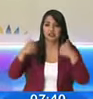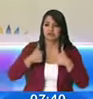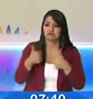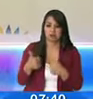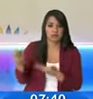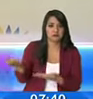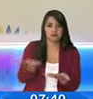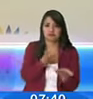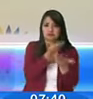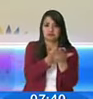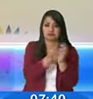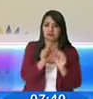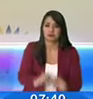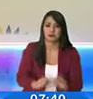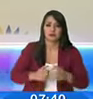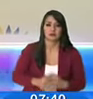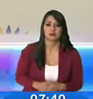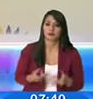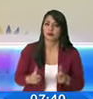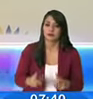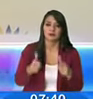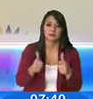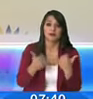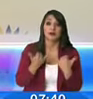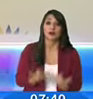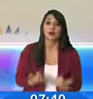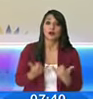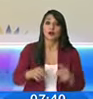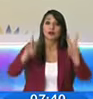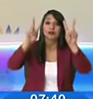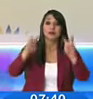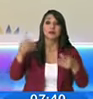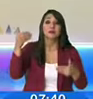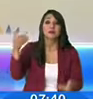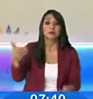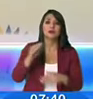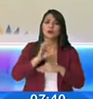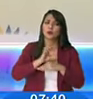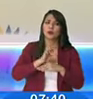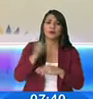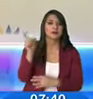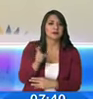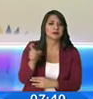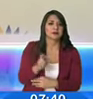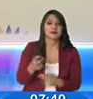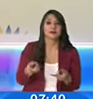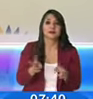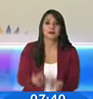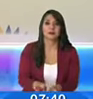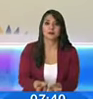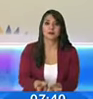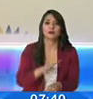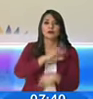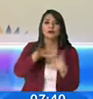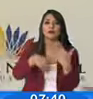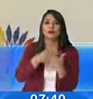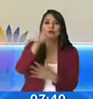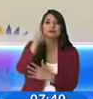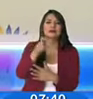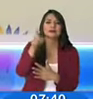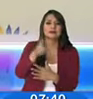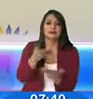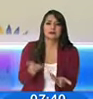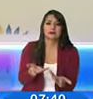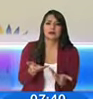y además muy coherente con el momento político que vive el Ecuador y por supuesto con la demanda generalizada de